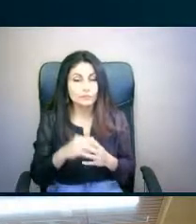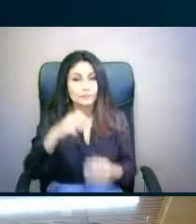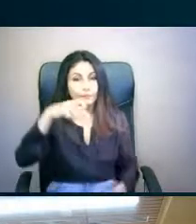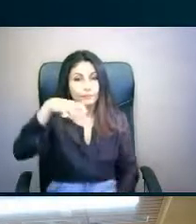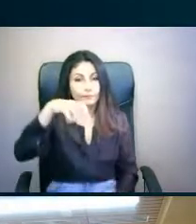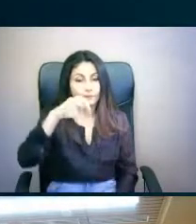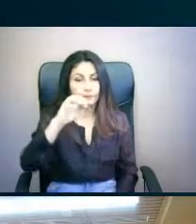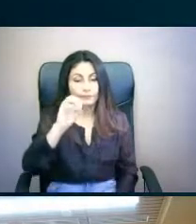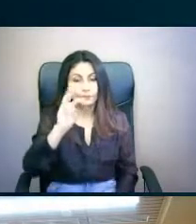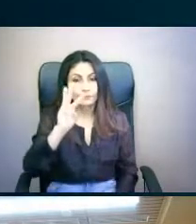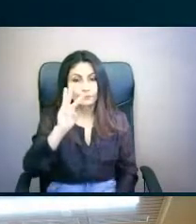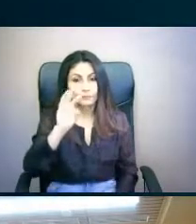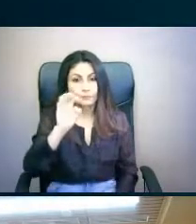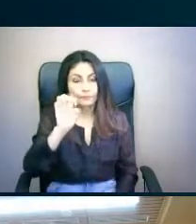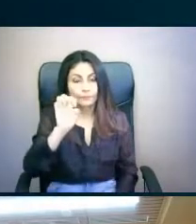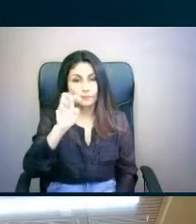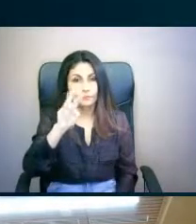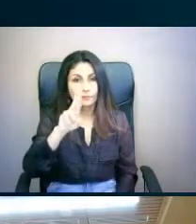Buenas.